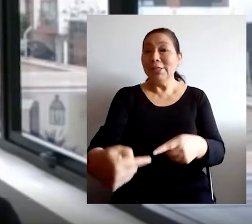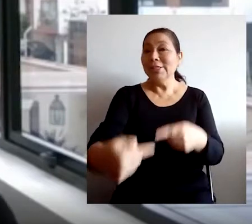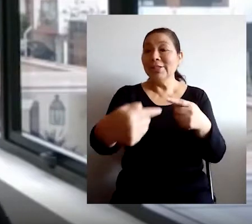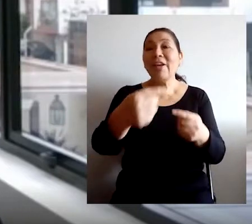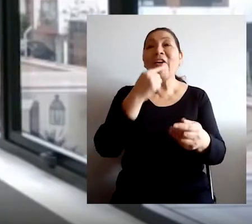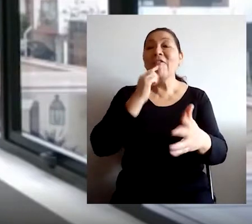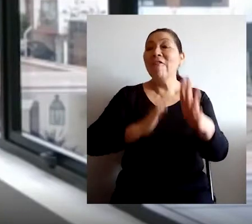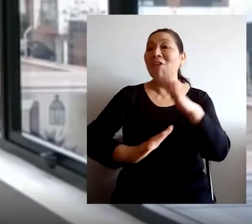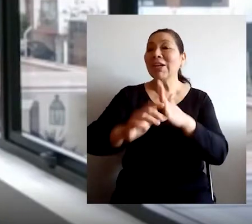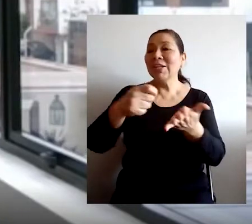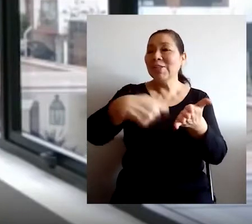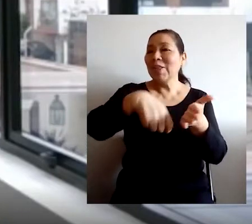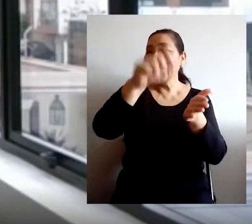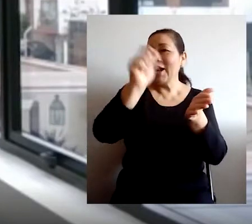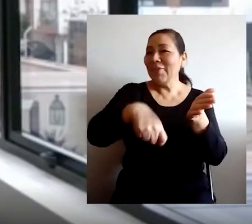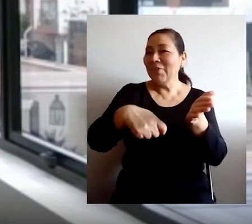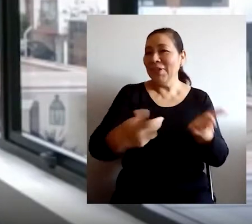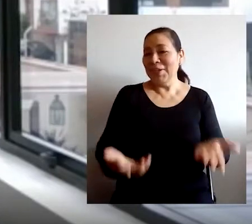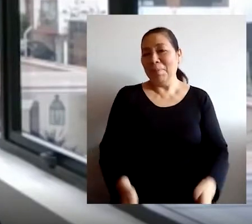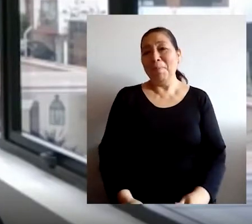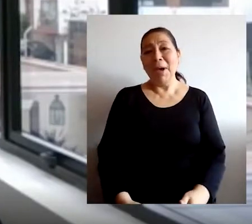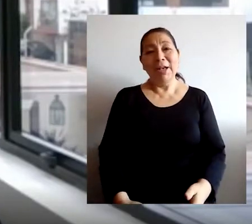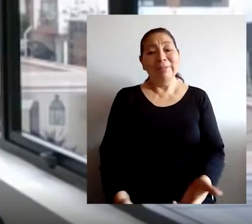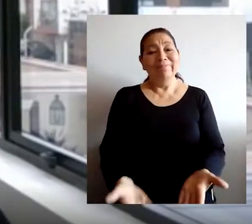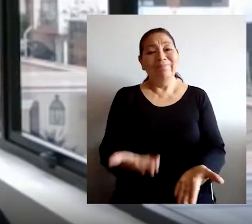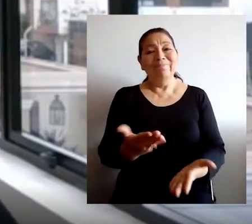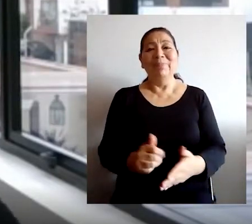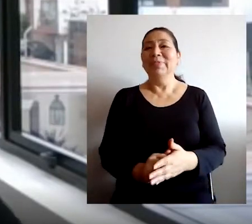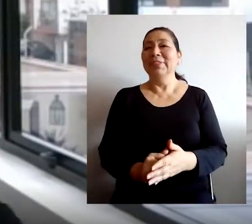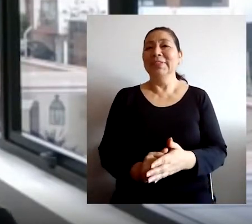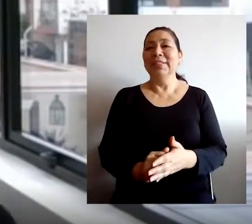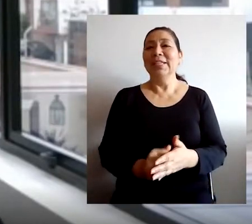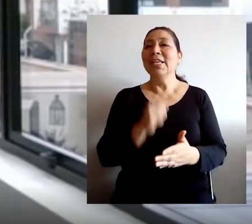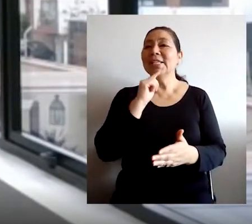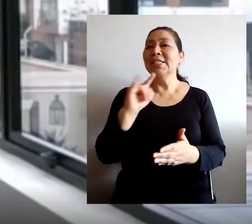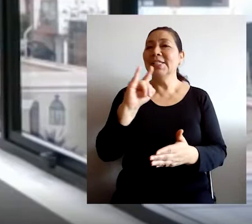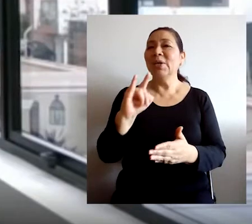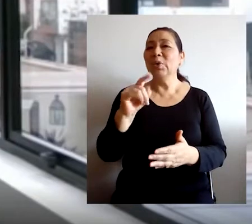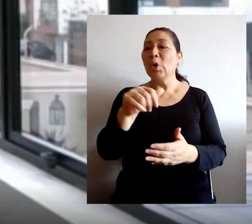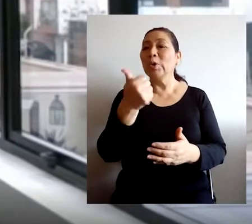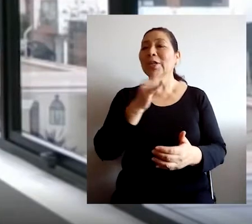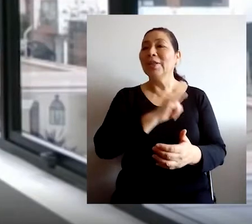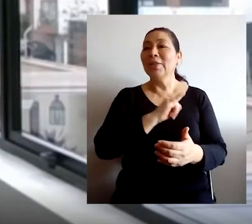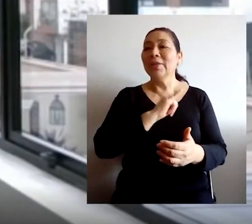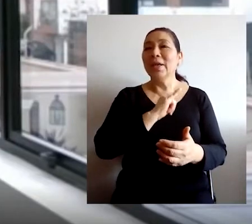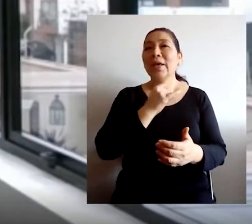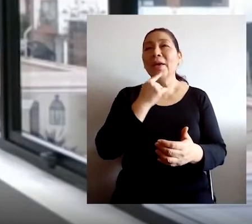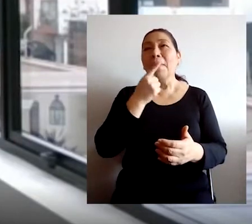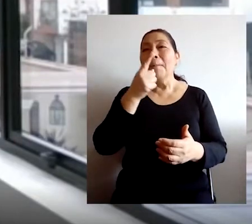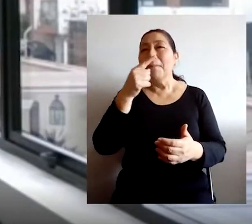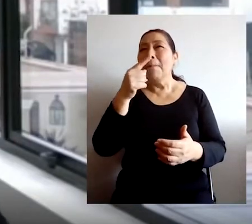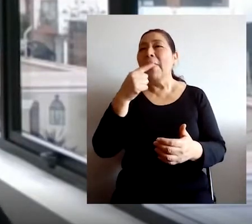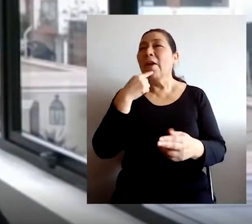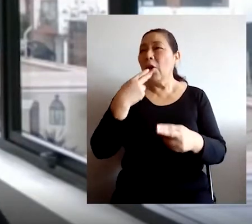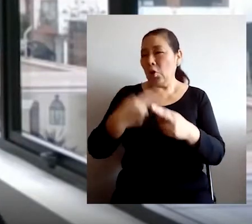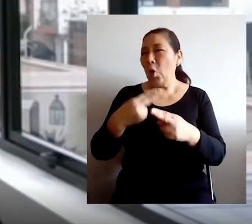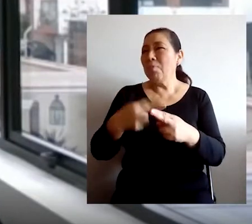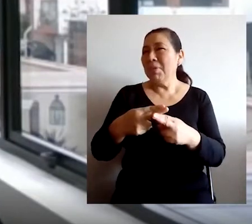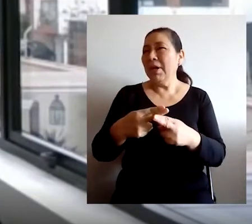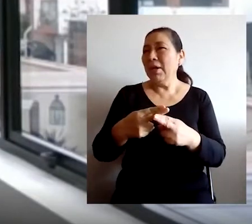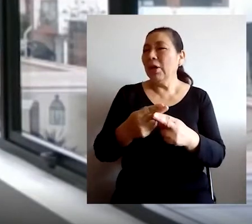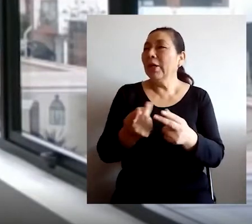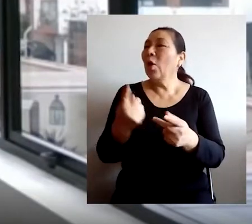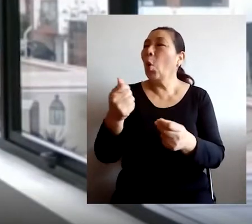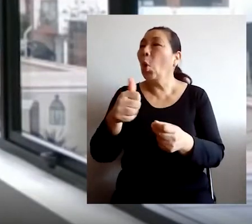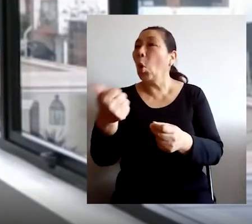la falsificación de la firma. Se produce y se utiliza otra institución que se llama la prejudicialidad a efectos de que uno